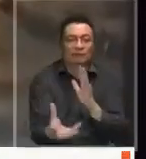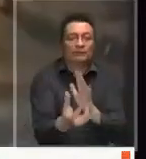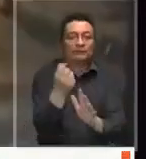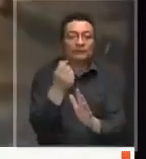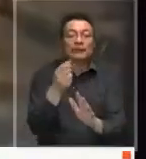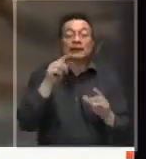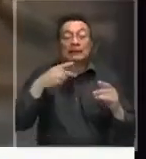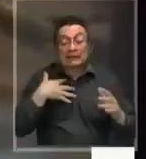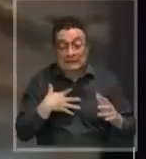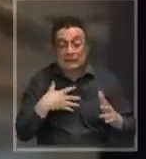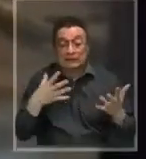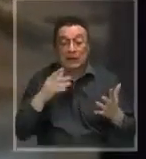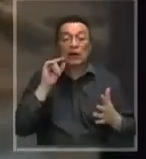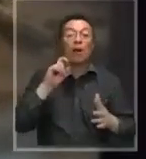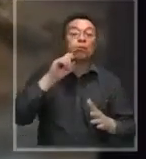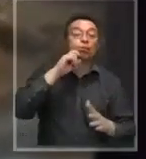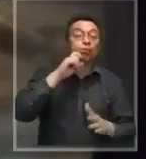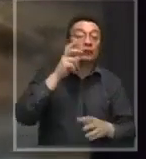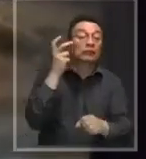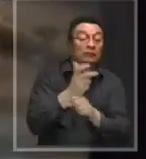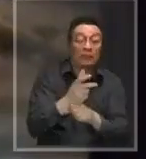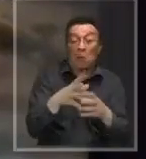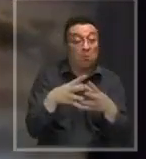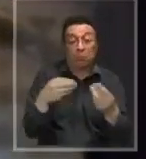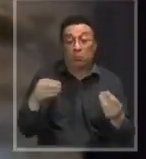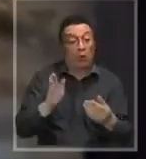la identidad de los involucrados que aún están prófugos